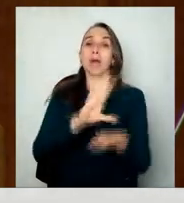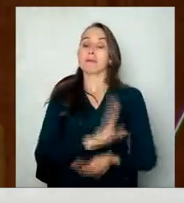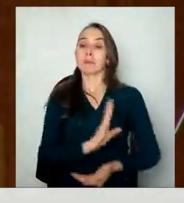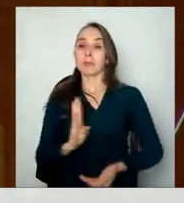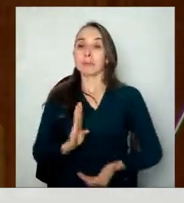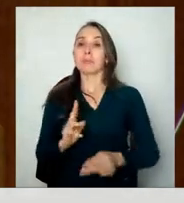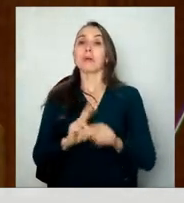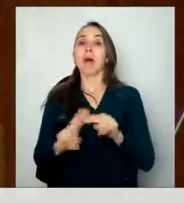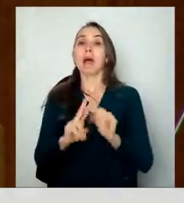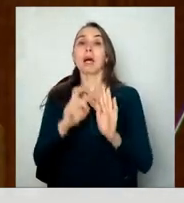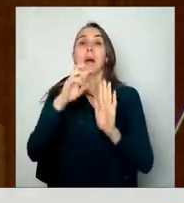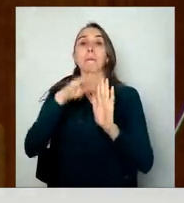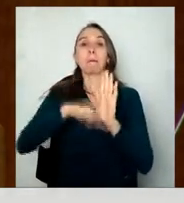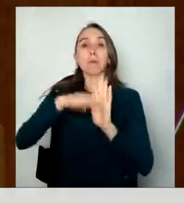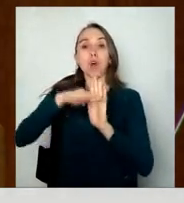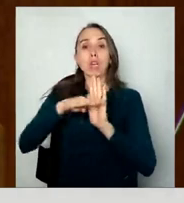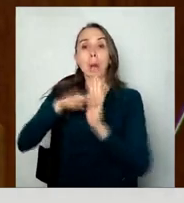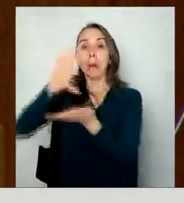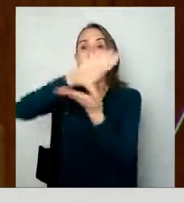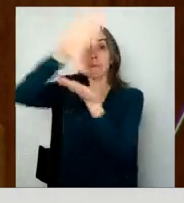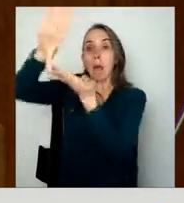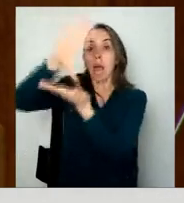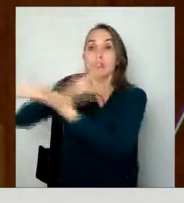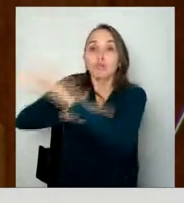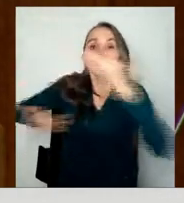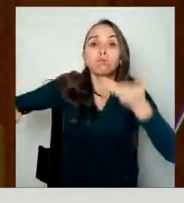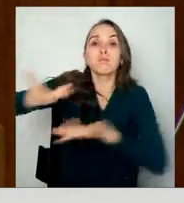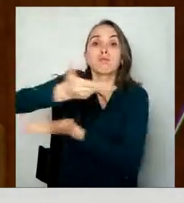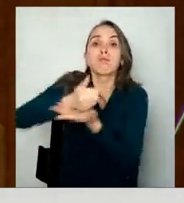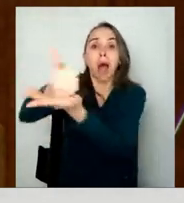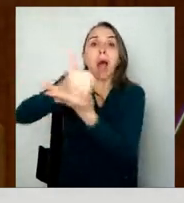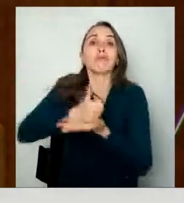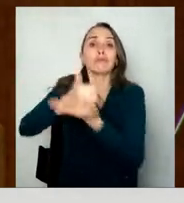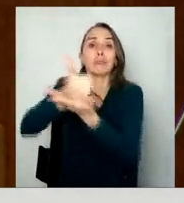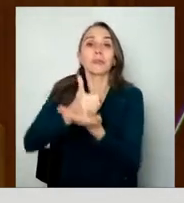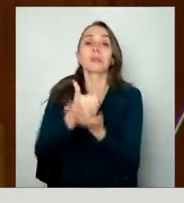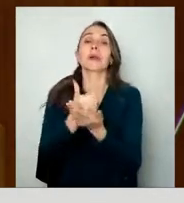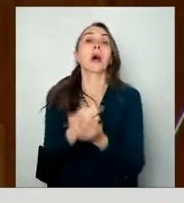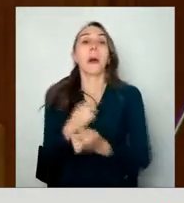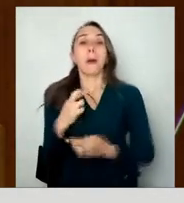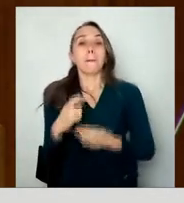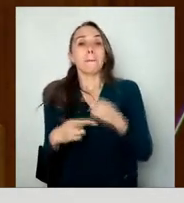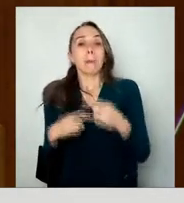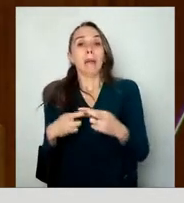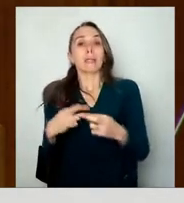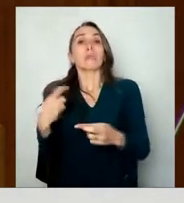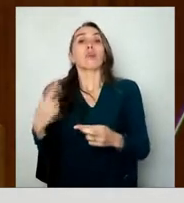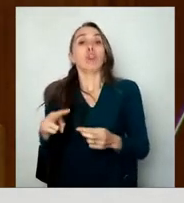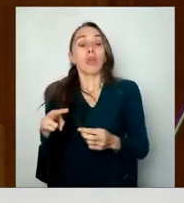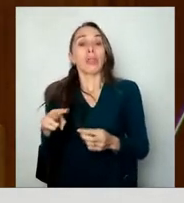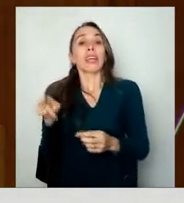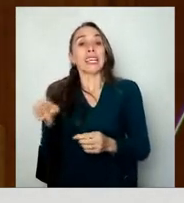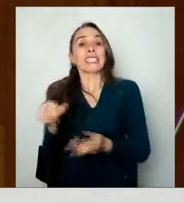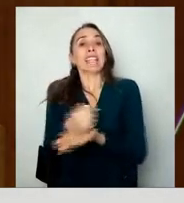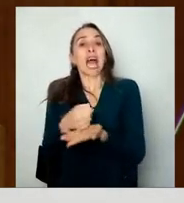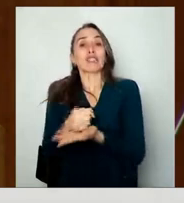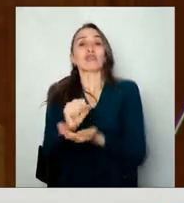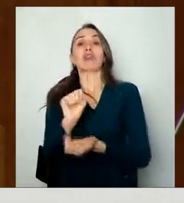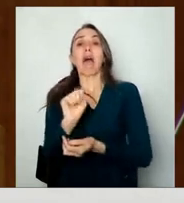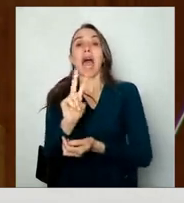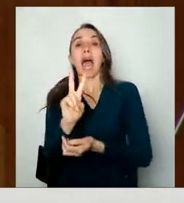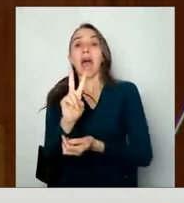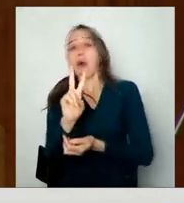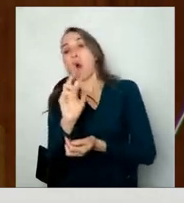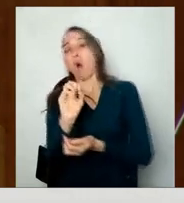cooperativos Por otra parte el patrimonio de la asociación estará constituido por el aporte de